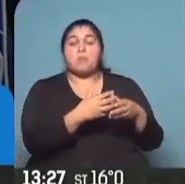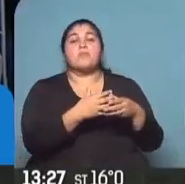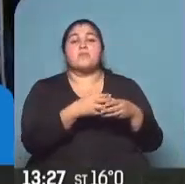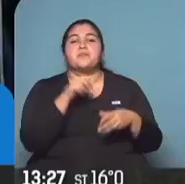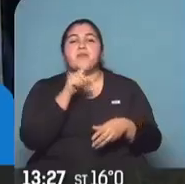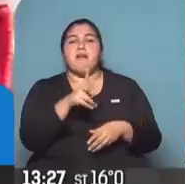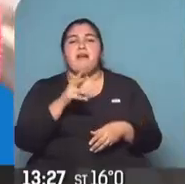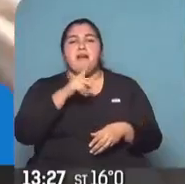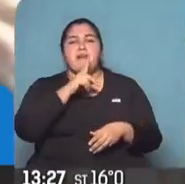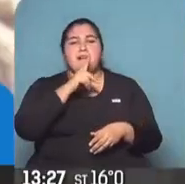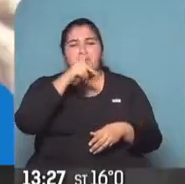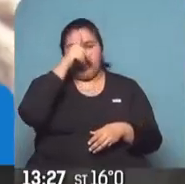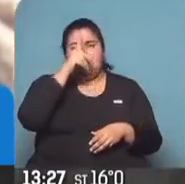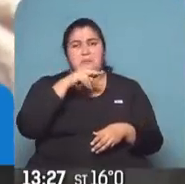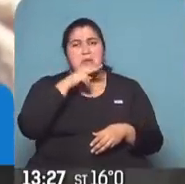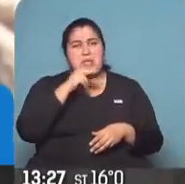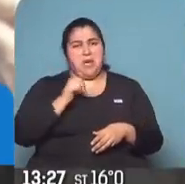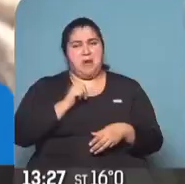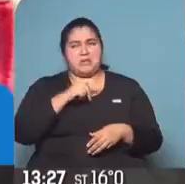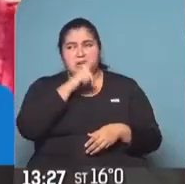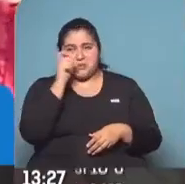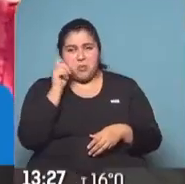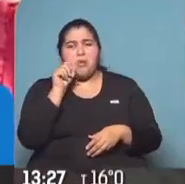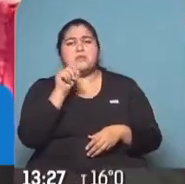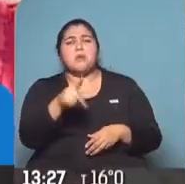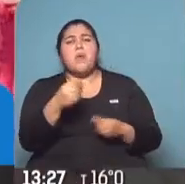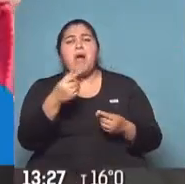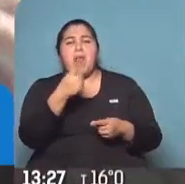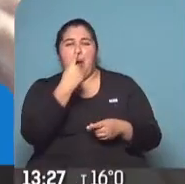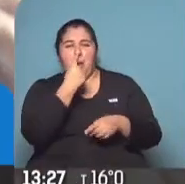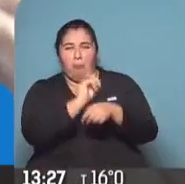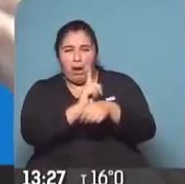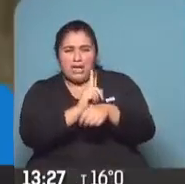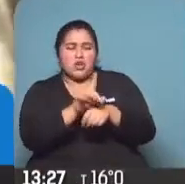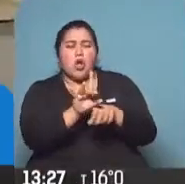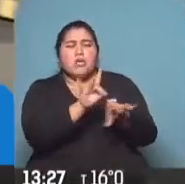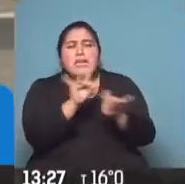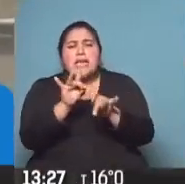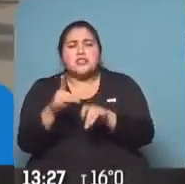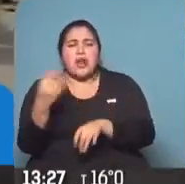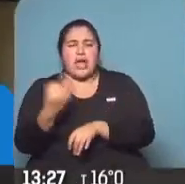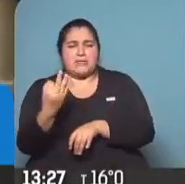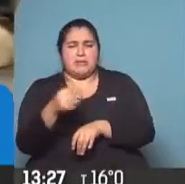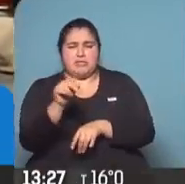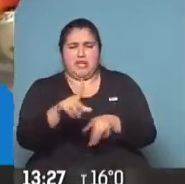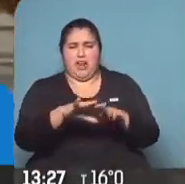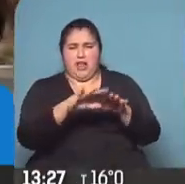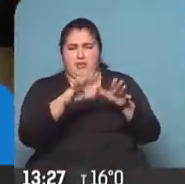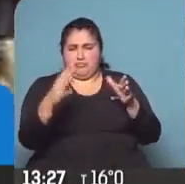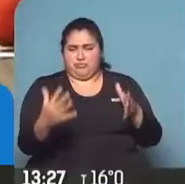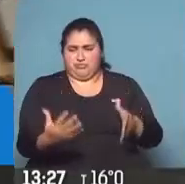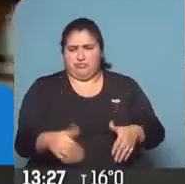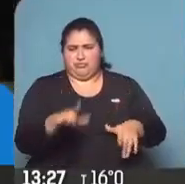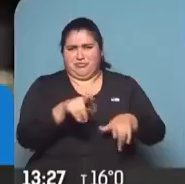nacional una unidad la sección de perros animales 22 por su gran porte posibilidad